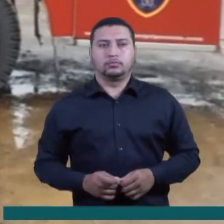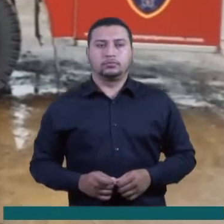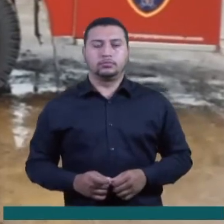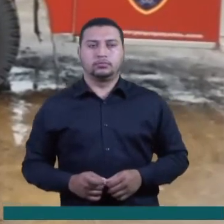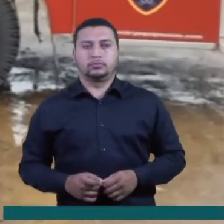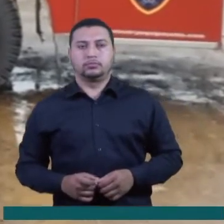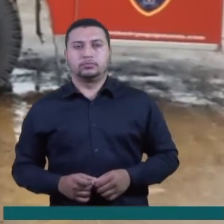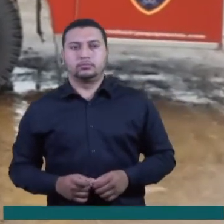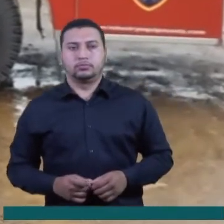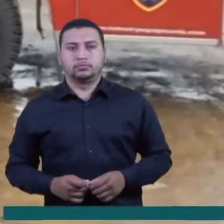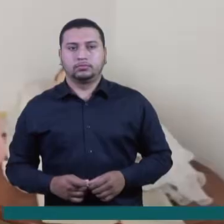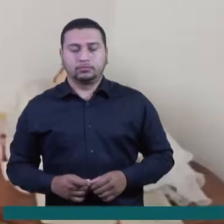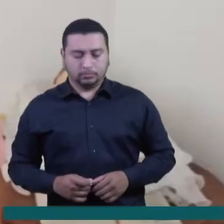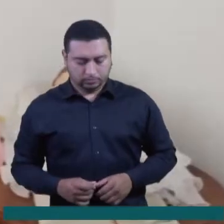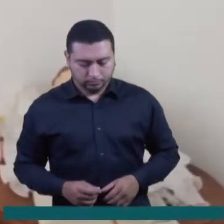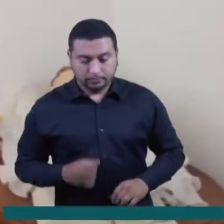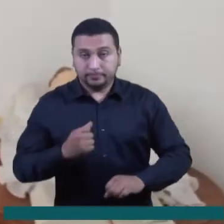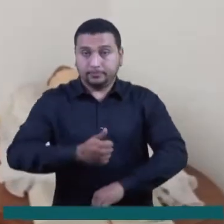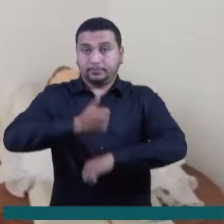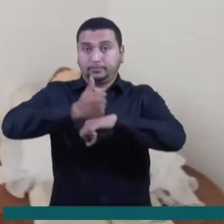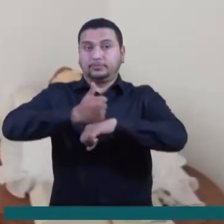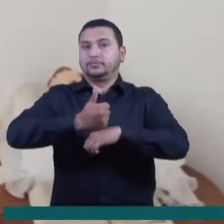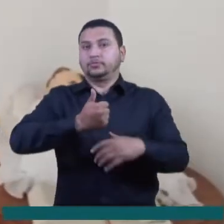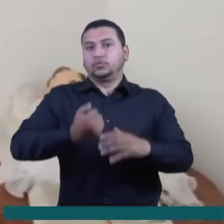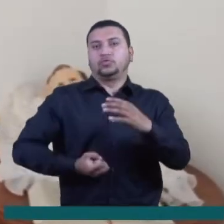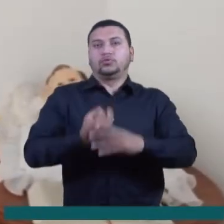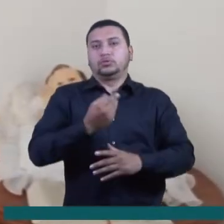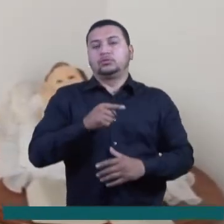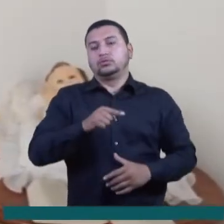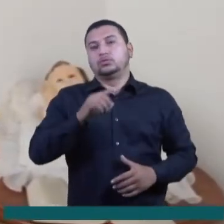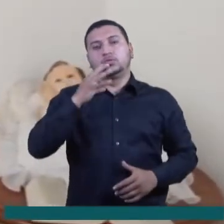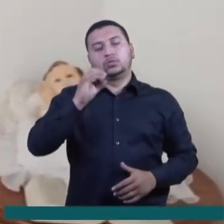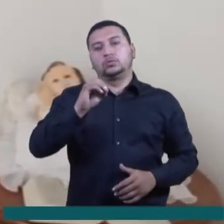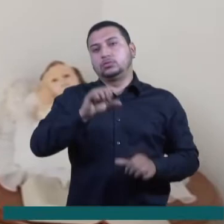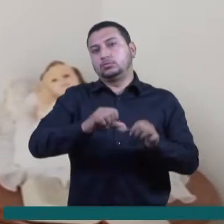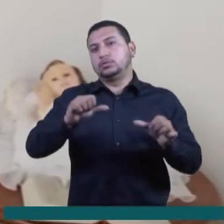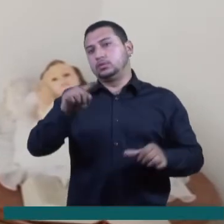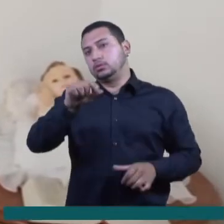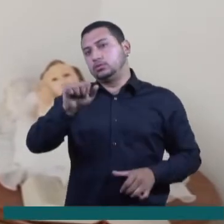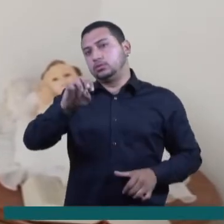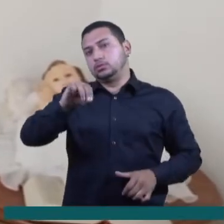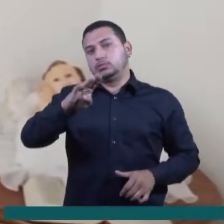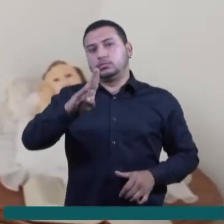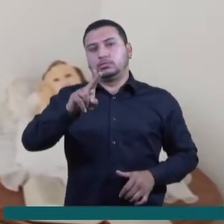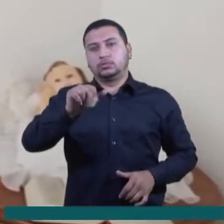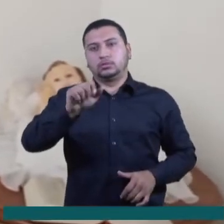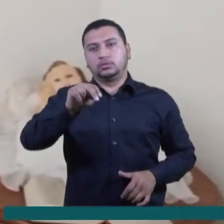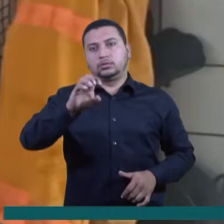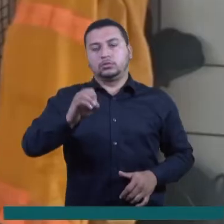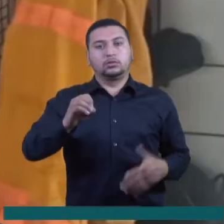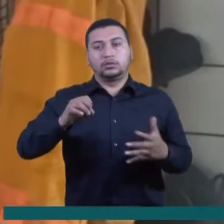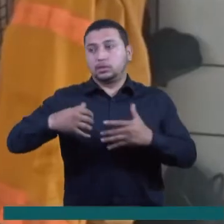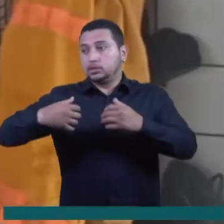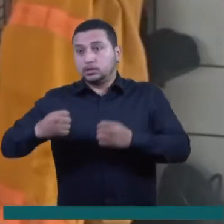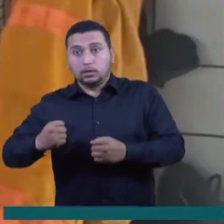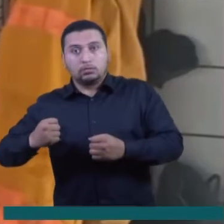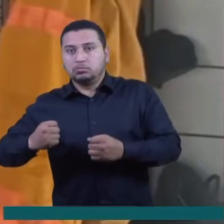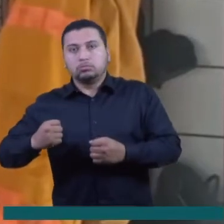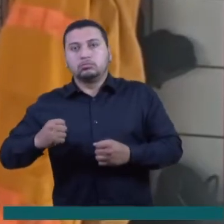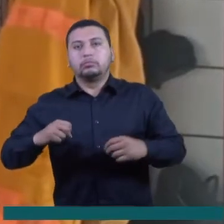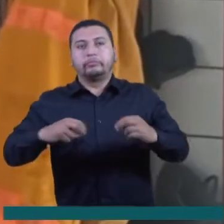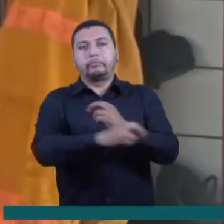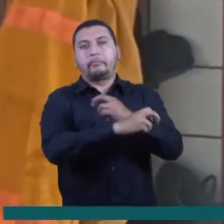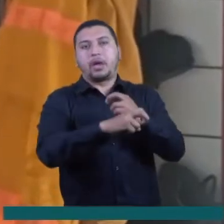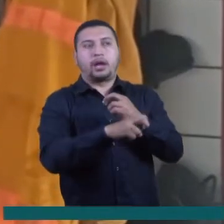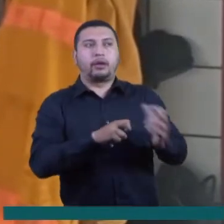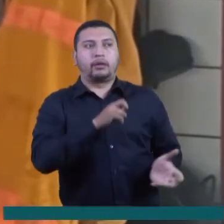país en esa época. El directivo de bomberos y fundador Hugo Abdón Zambrano cuenta que no tenían sede propia y por lo tanto las reuniones las hacían